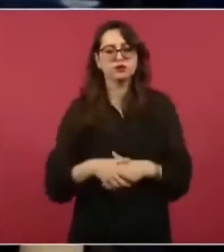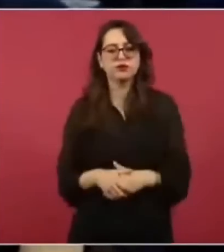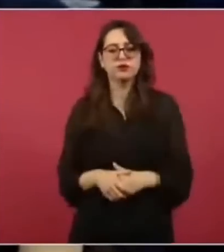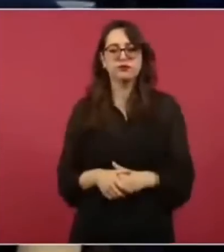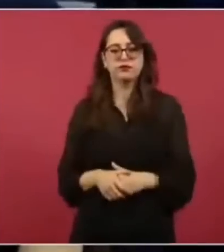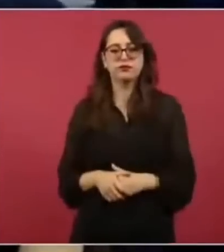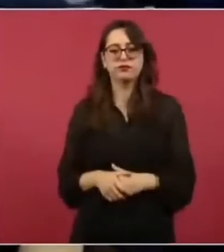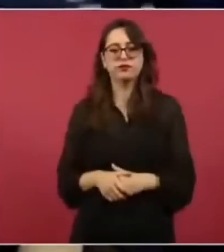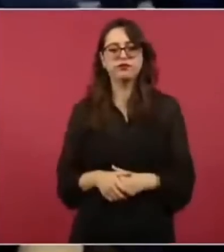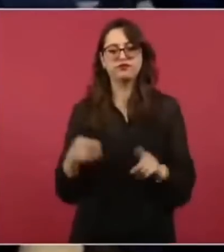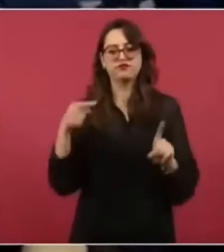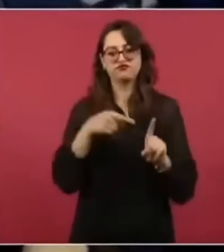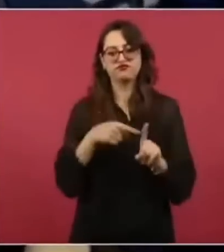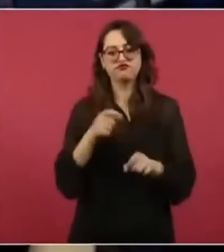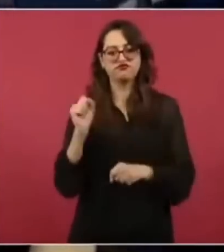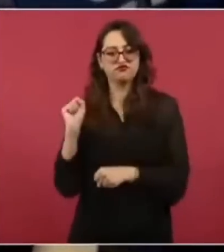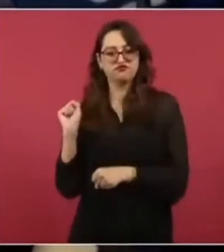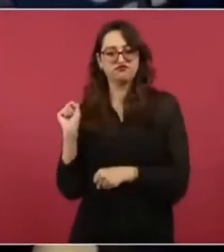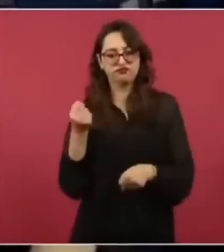de los Dodgers.